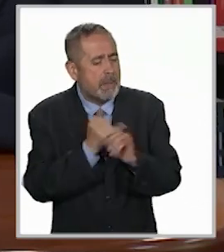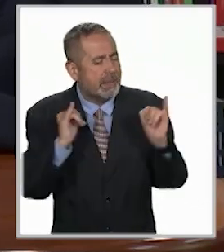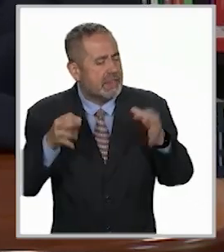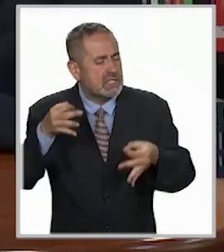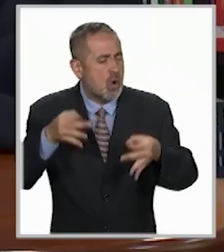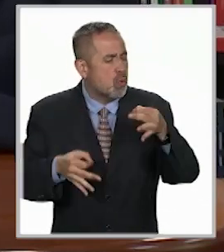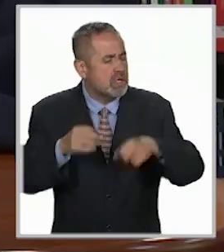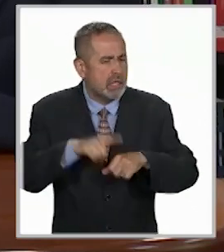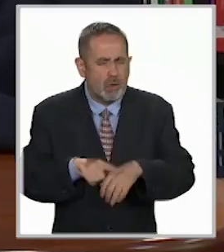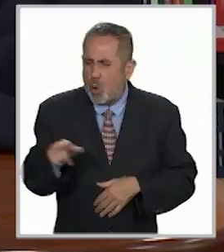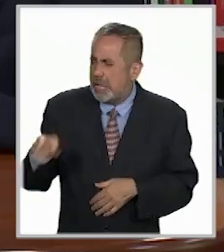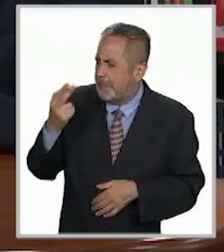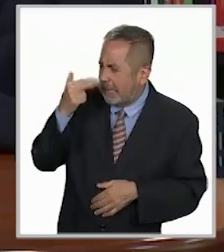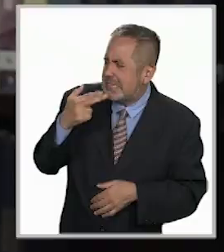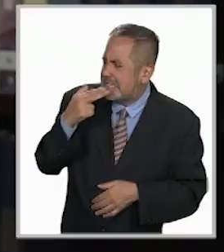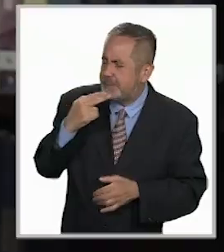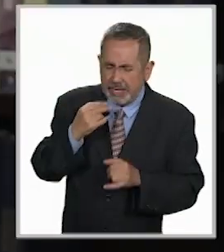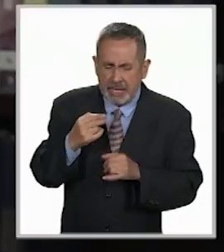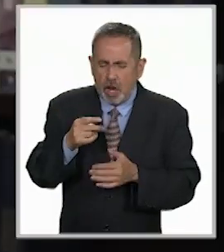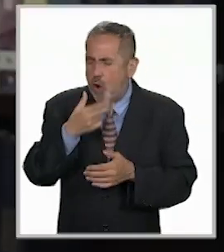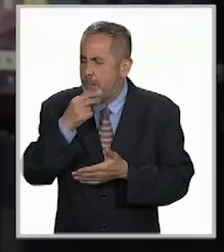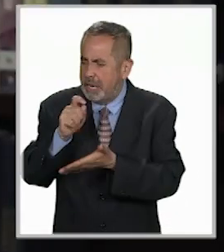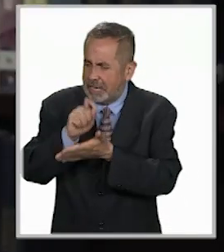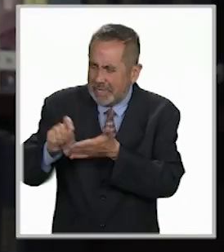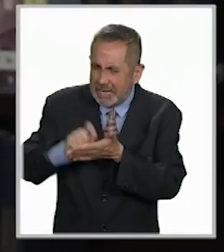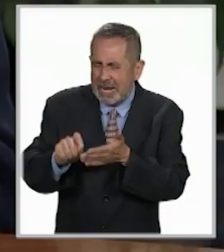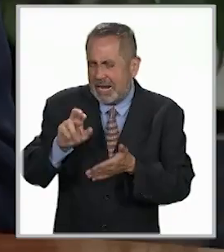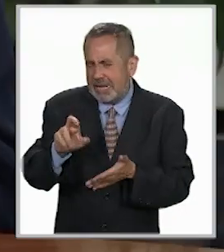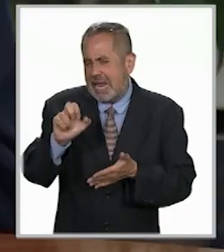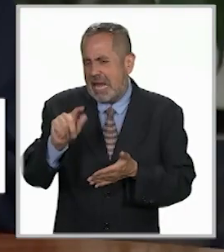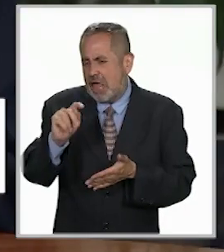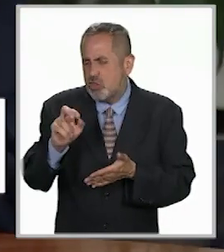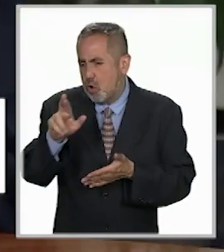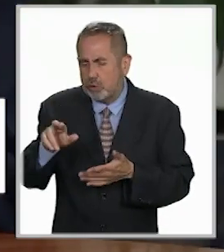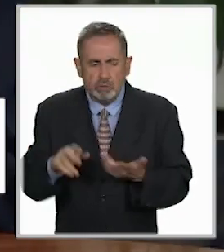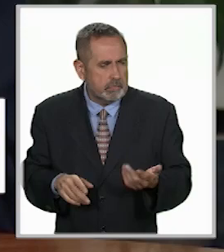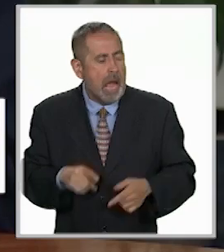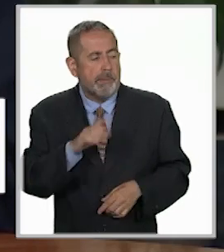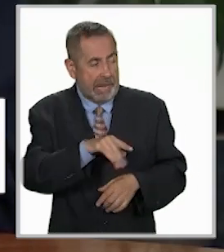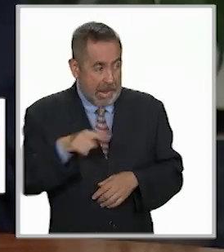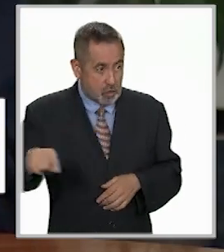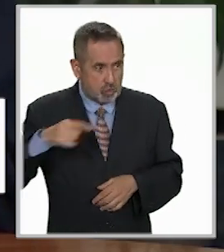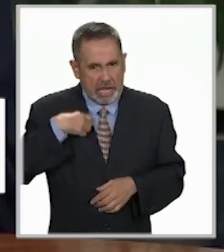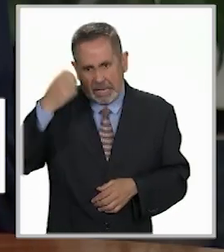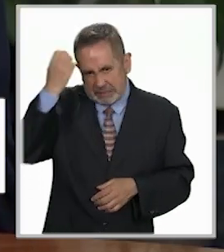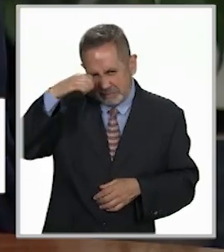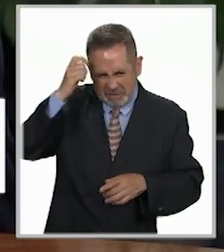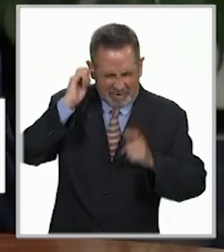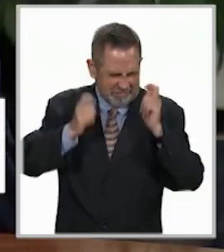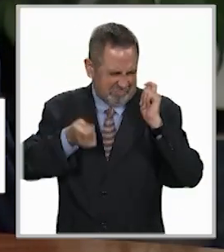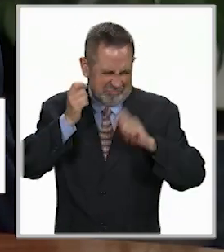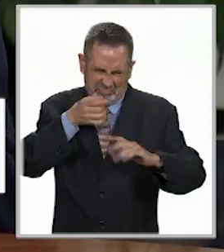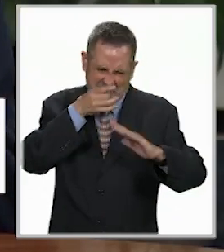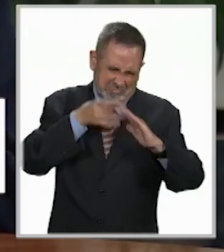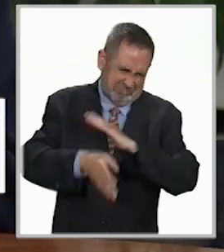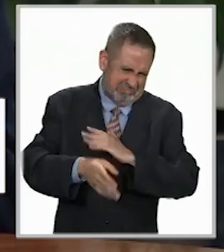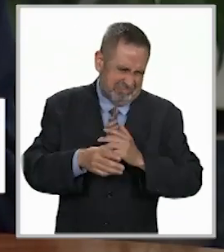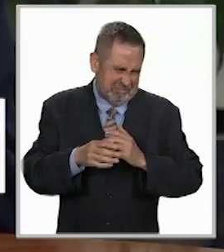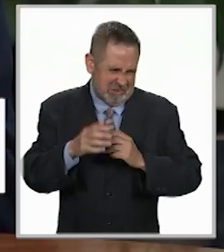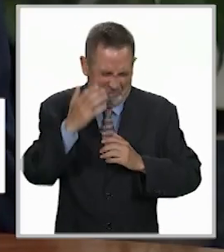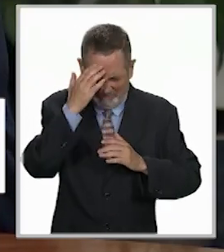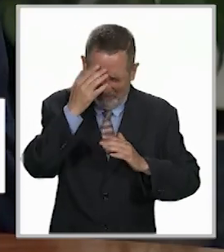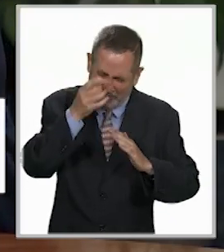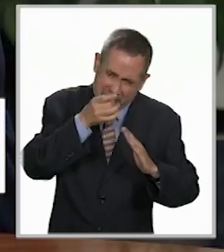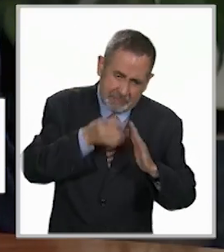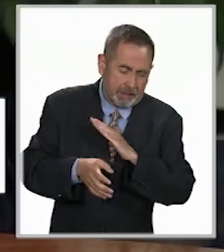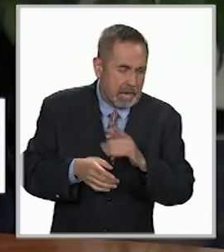judicial. Independencia judicial. Cuéntame un poquito cuál es la función de este relator. Bueno, los relatores especiales son expertos en algunas